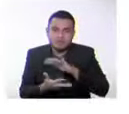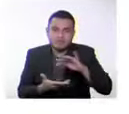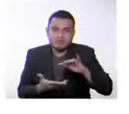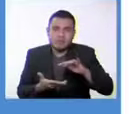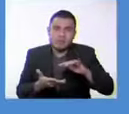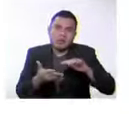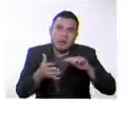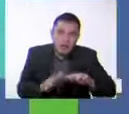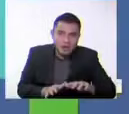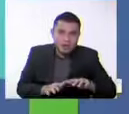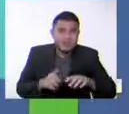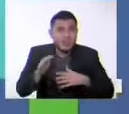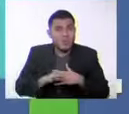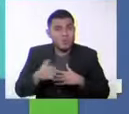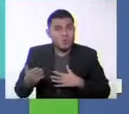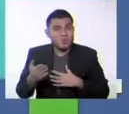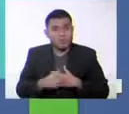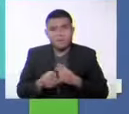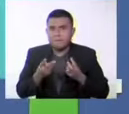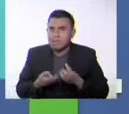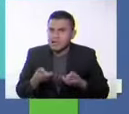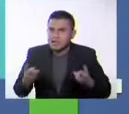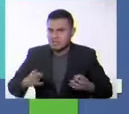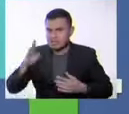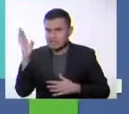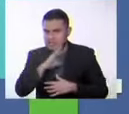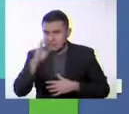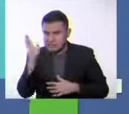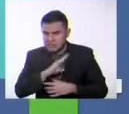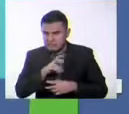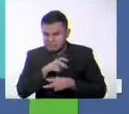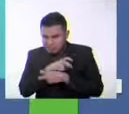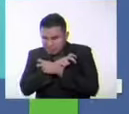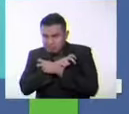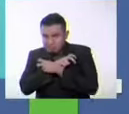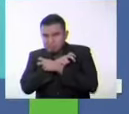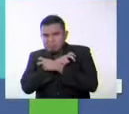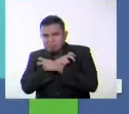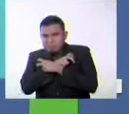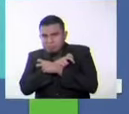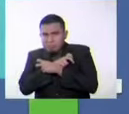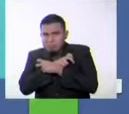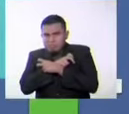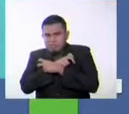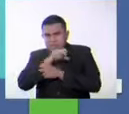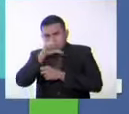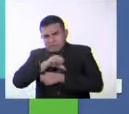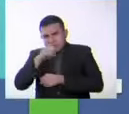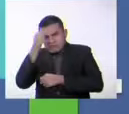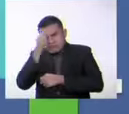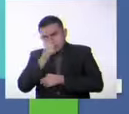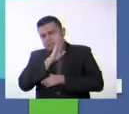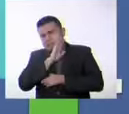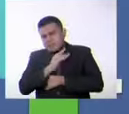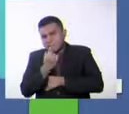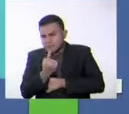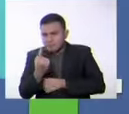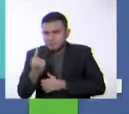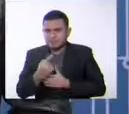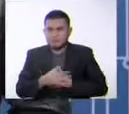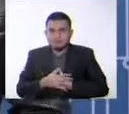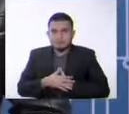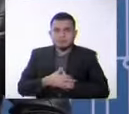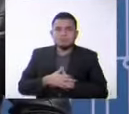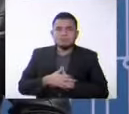ambiente y que utilizan incluso materiales contaminantes y dañinos para la salud del ser humano. Excelente, maestra,